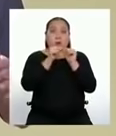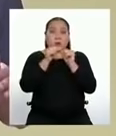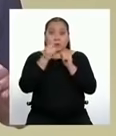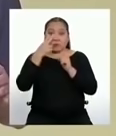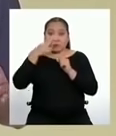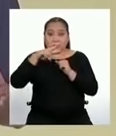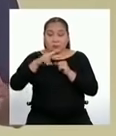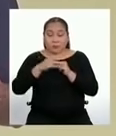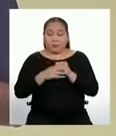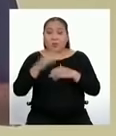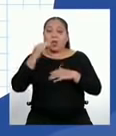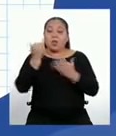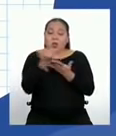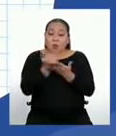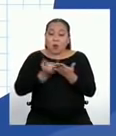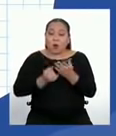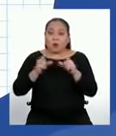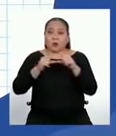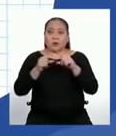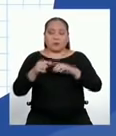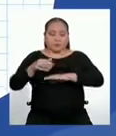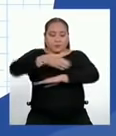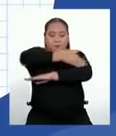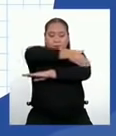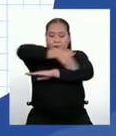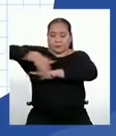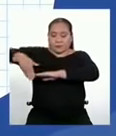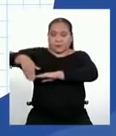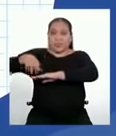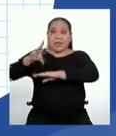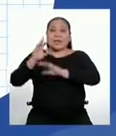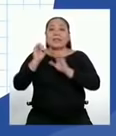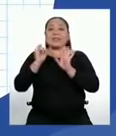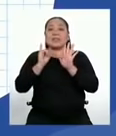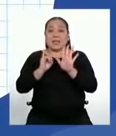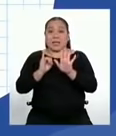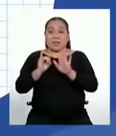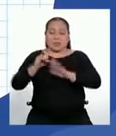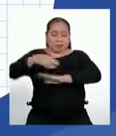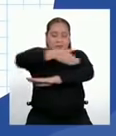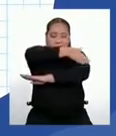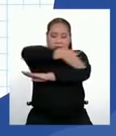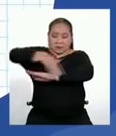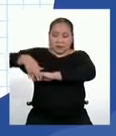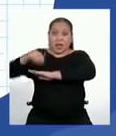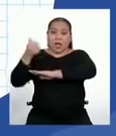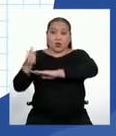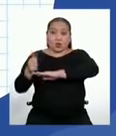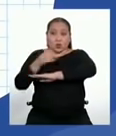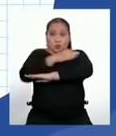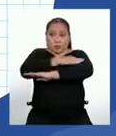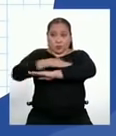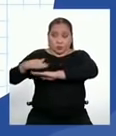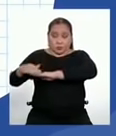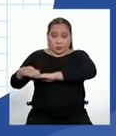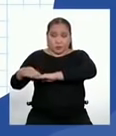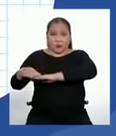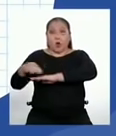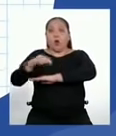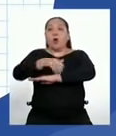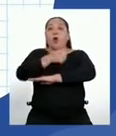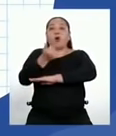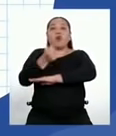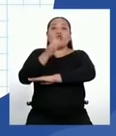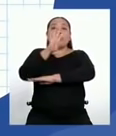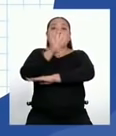segmentos para construir el triángulo. Un segmento de longitud 6 centímetros graficado de color azul. Un segmento de